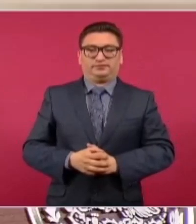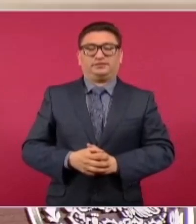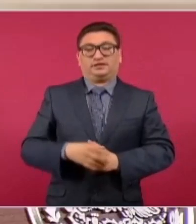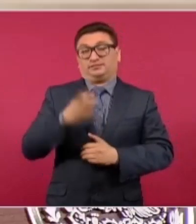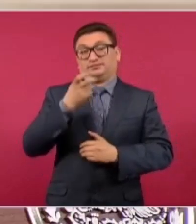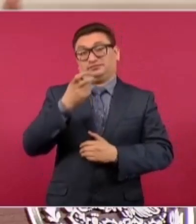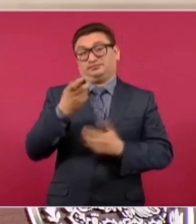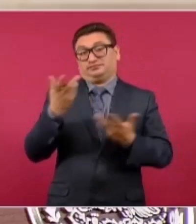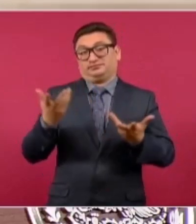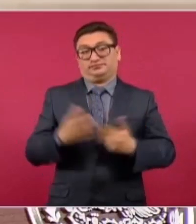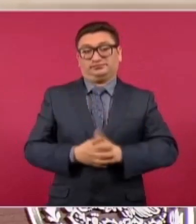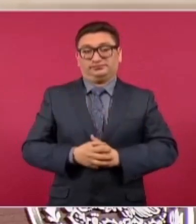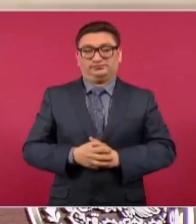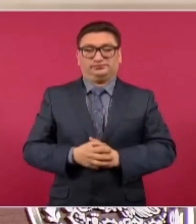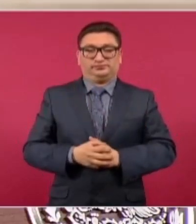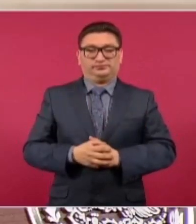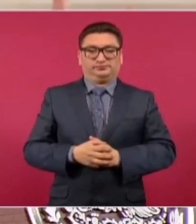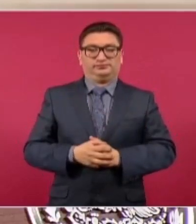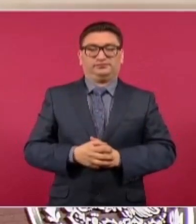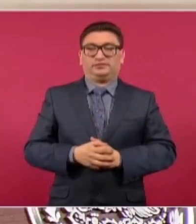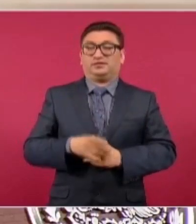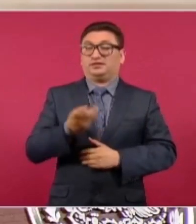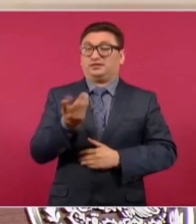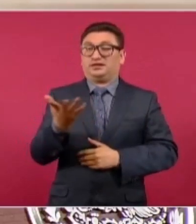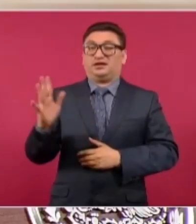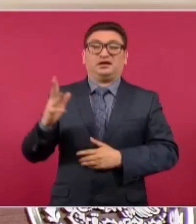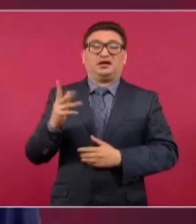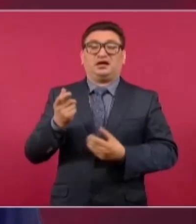Entonces, están muy